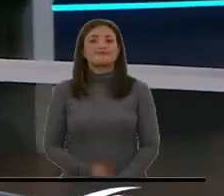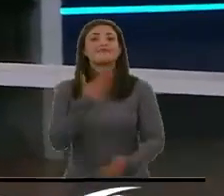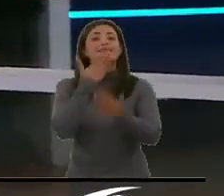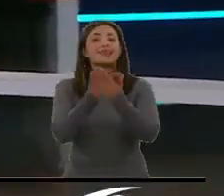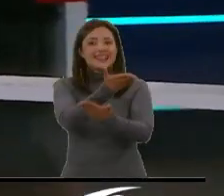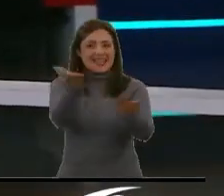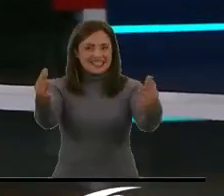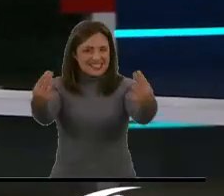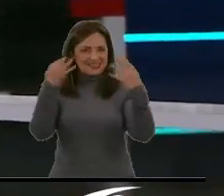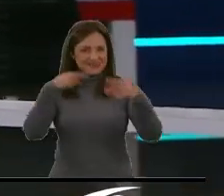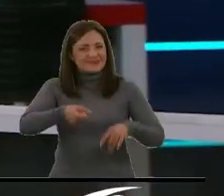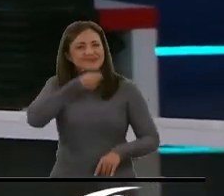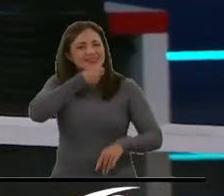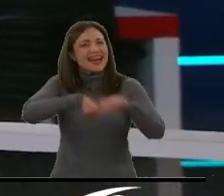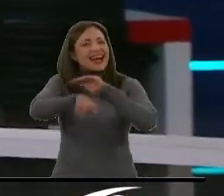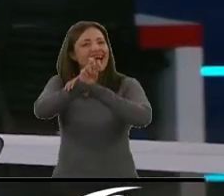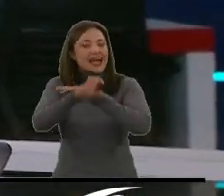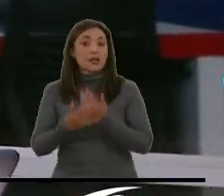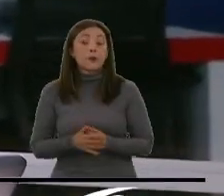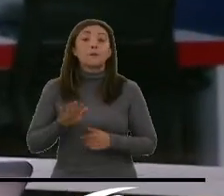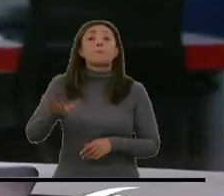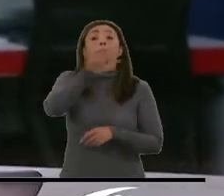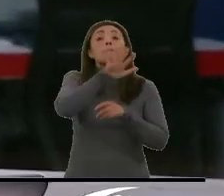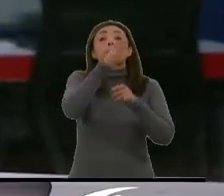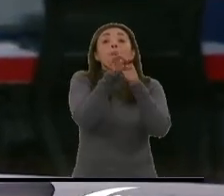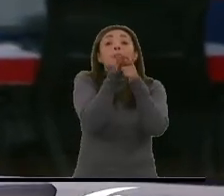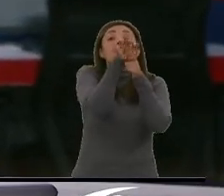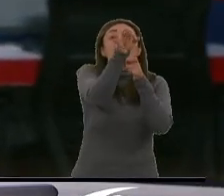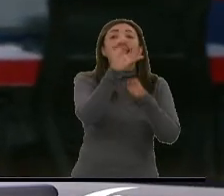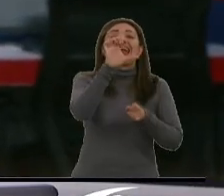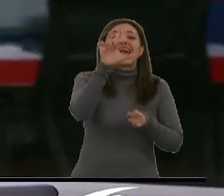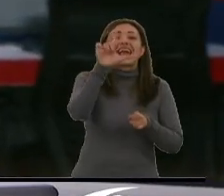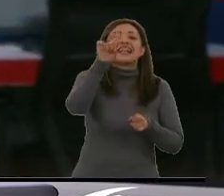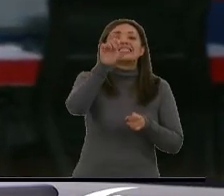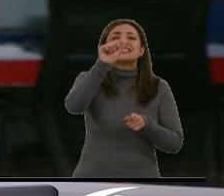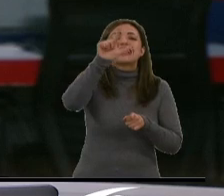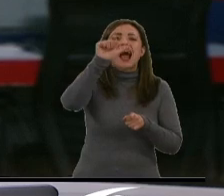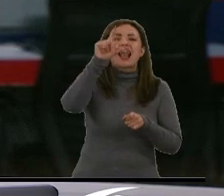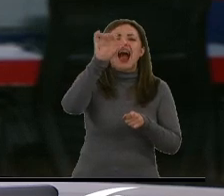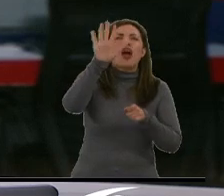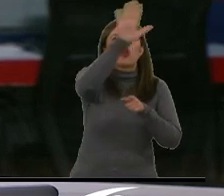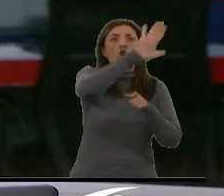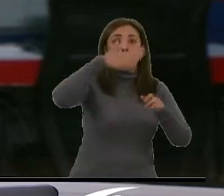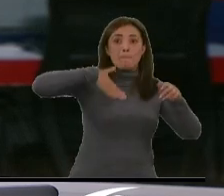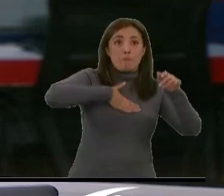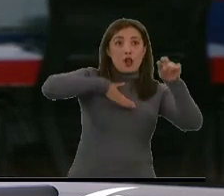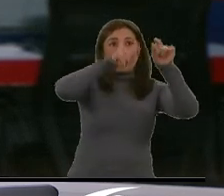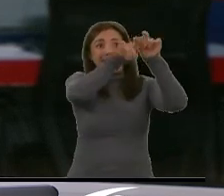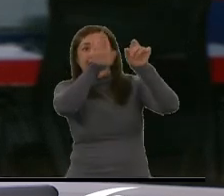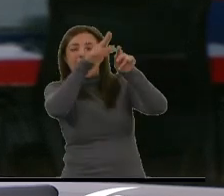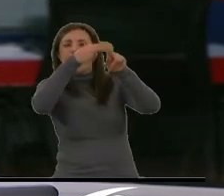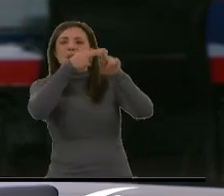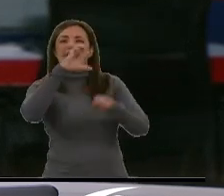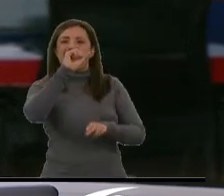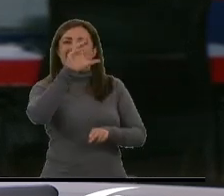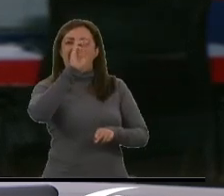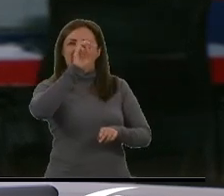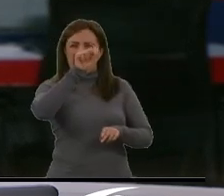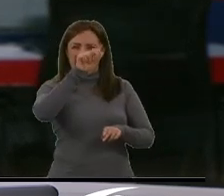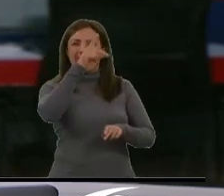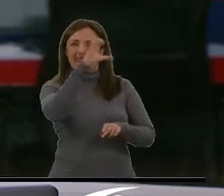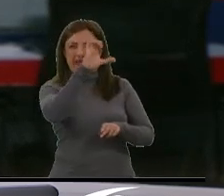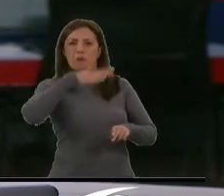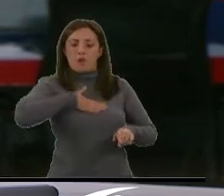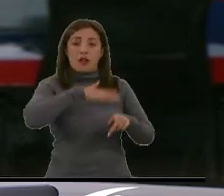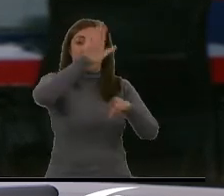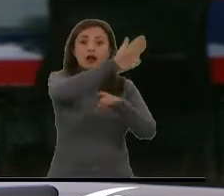Gracias por continuar con Noticias Caracol. En el corregimiento del Salado, en Carmen de Bolívar, avanzan las investigaciones para dar con los responsables de las